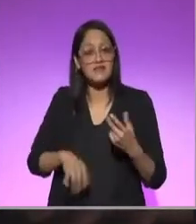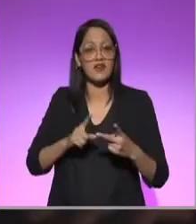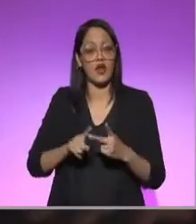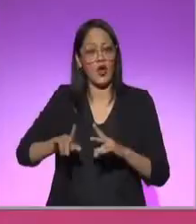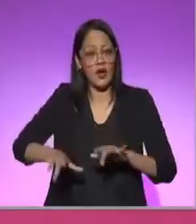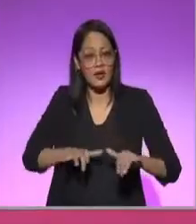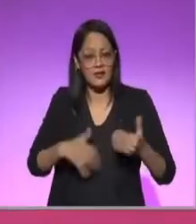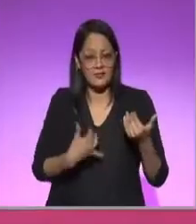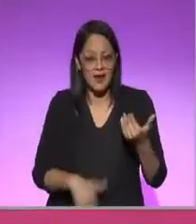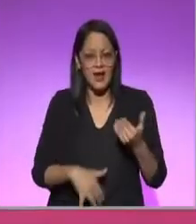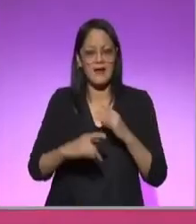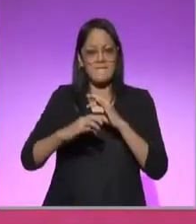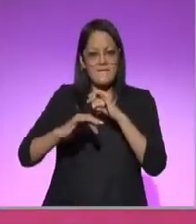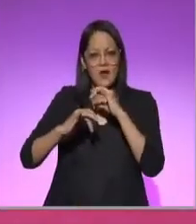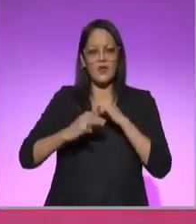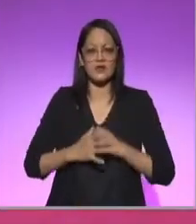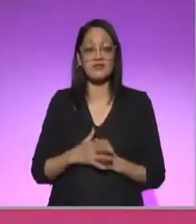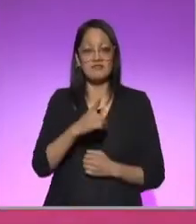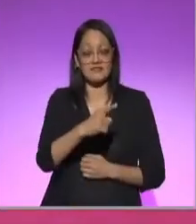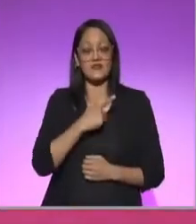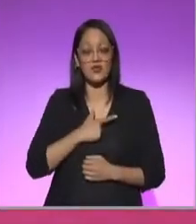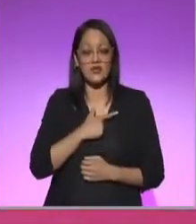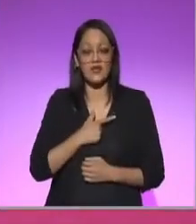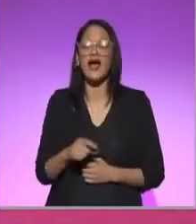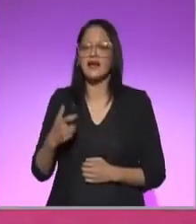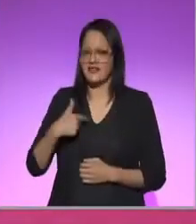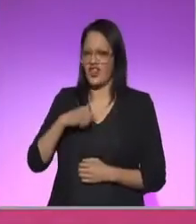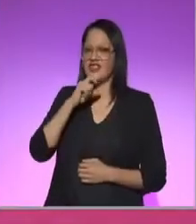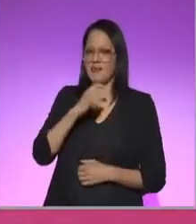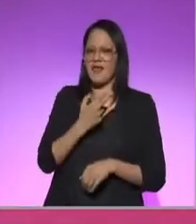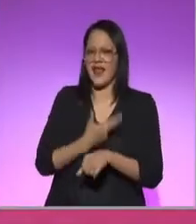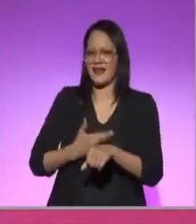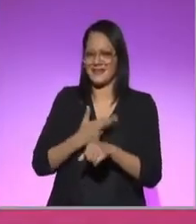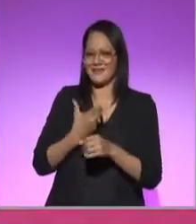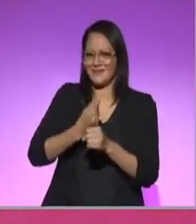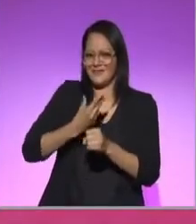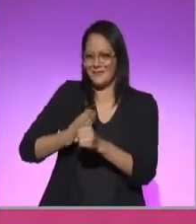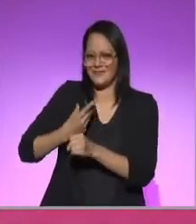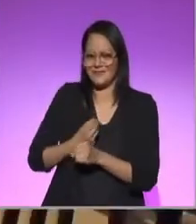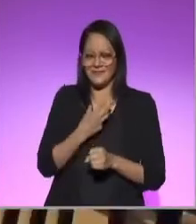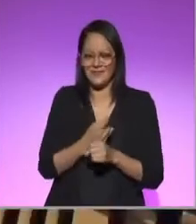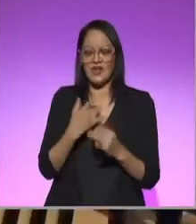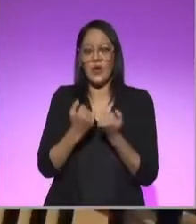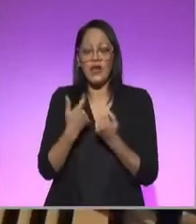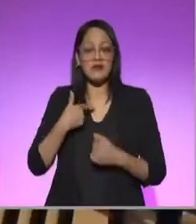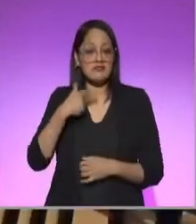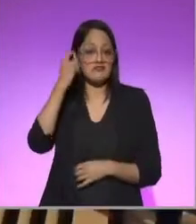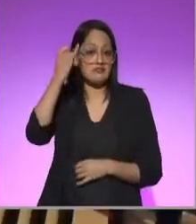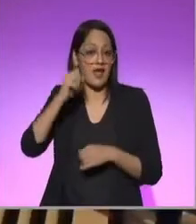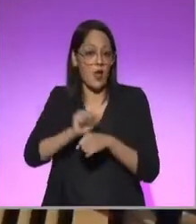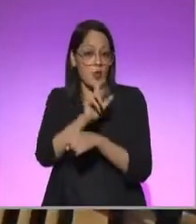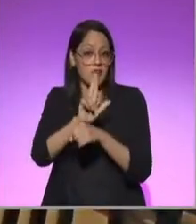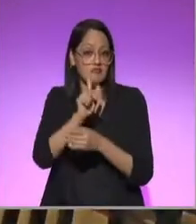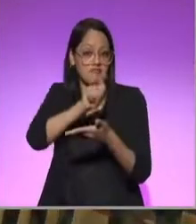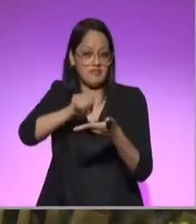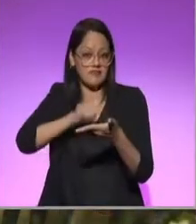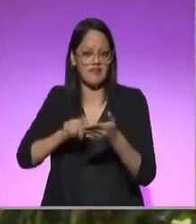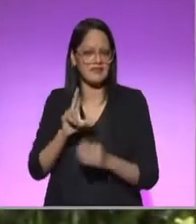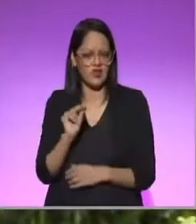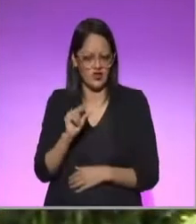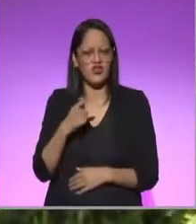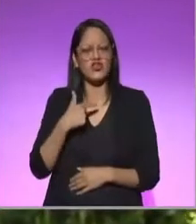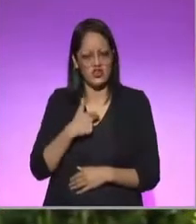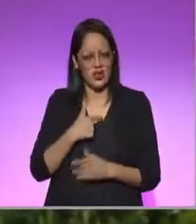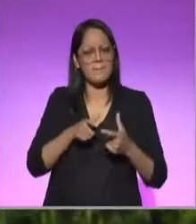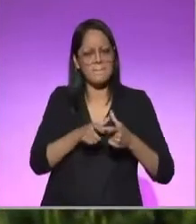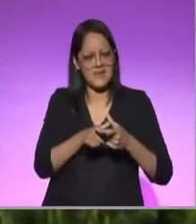y flautas. Soy arreglista también, pero no voy por ahí tampoco con la etiqueta de arreglista ni de compositor. Y no solo he arreglado mis discos, sino